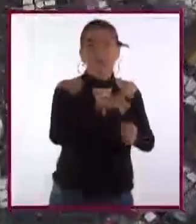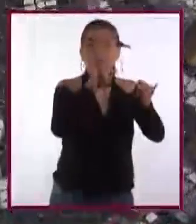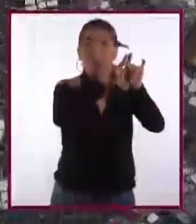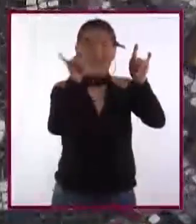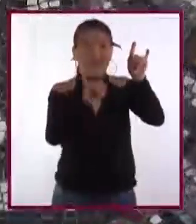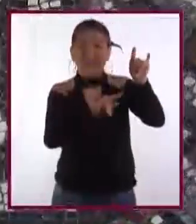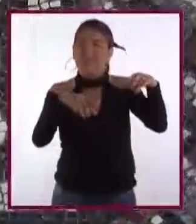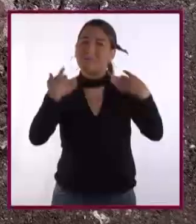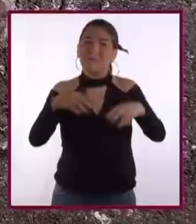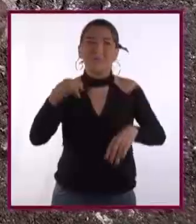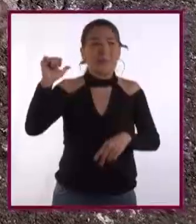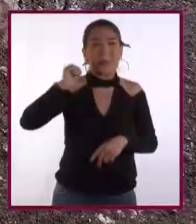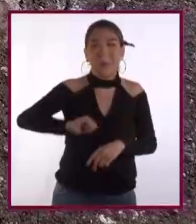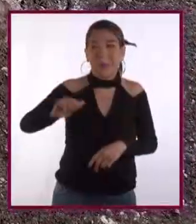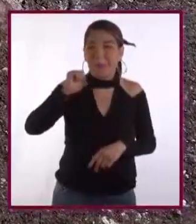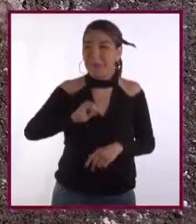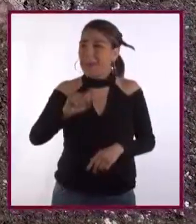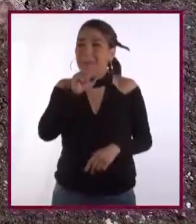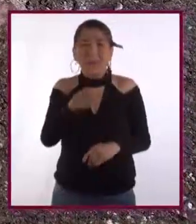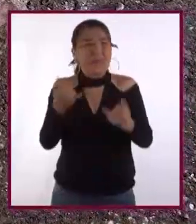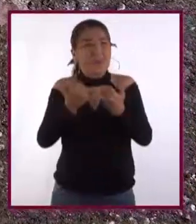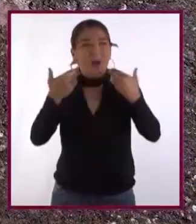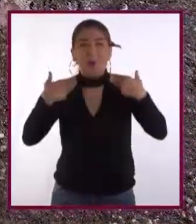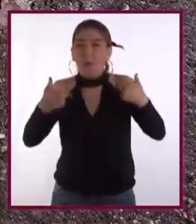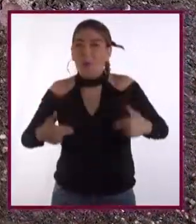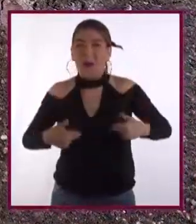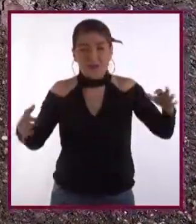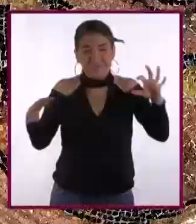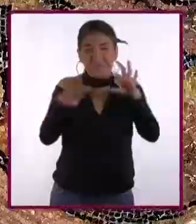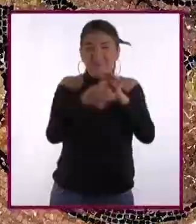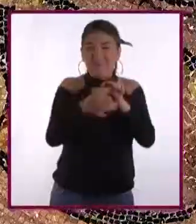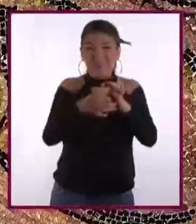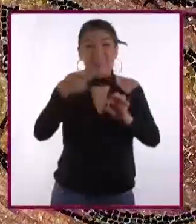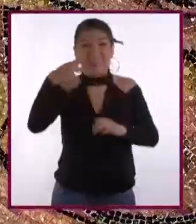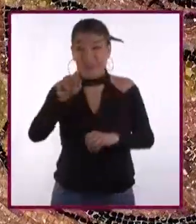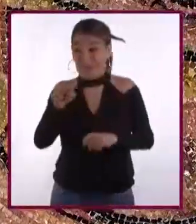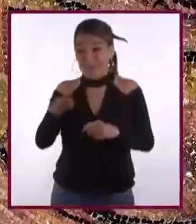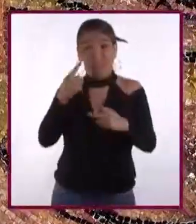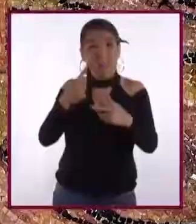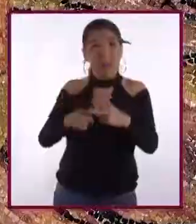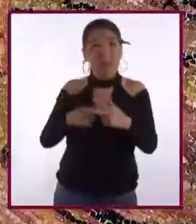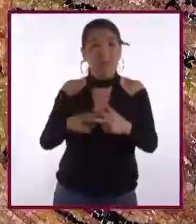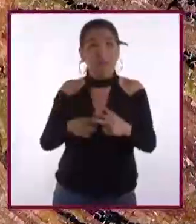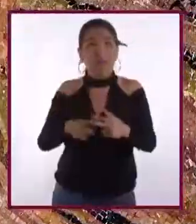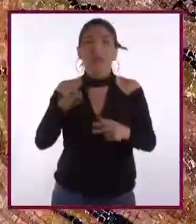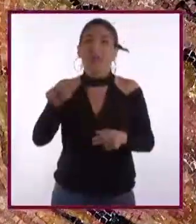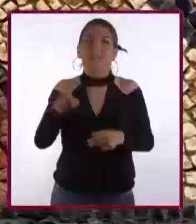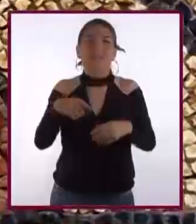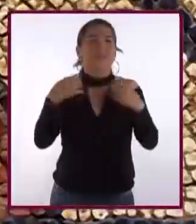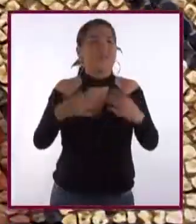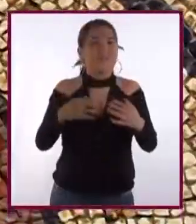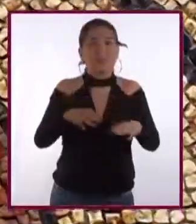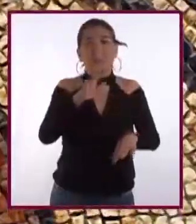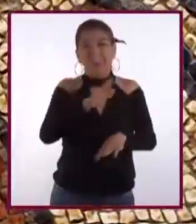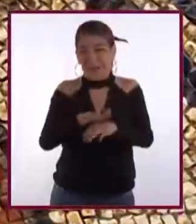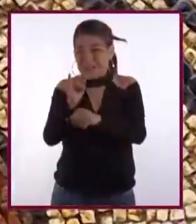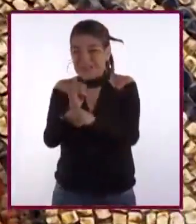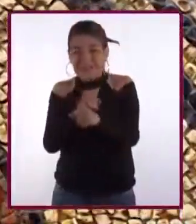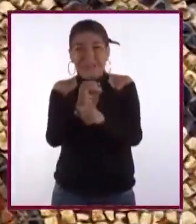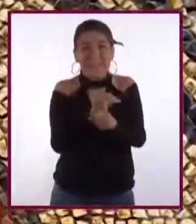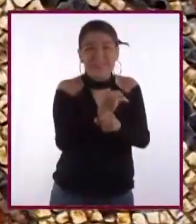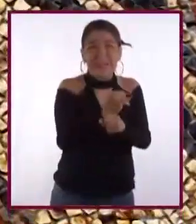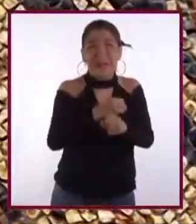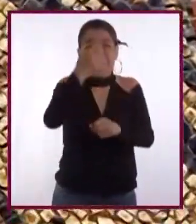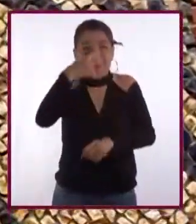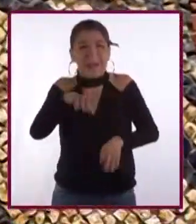las teselaciones son tan antiguas como la humanidad misma. Pero en las matemáticas, su estudio ha sido todo un